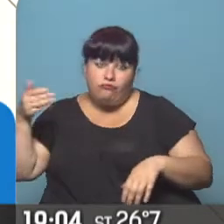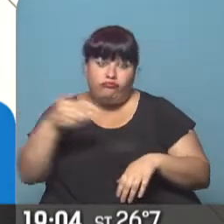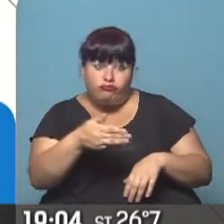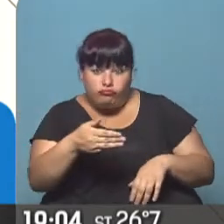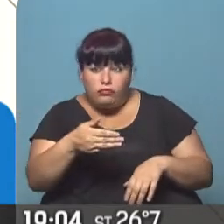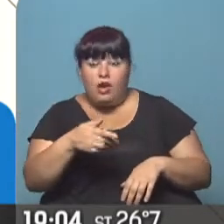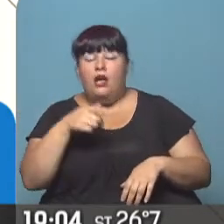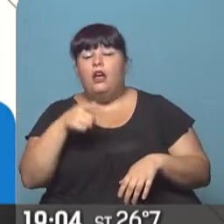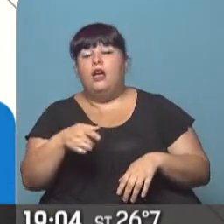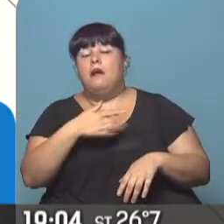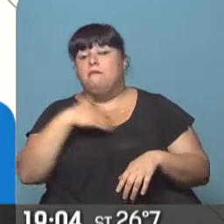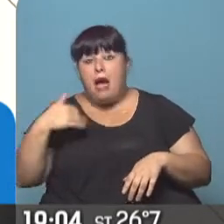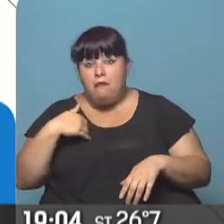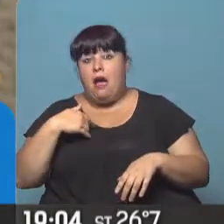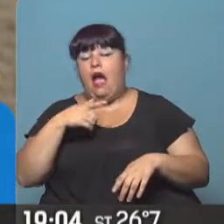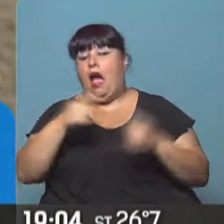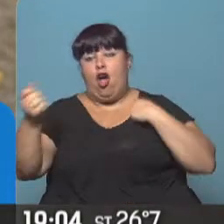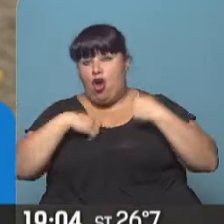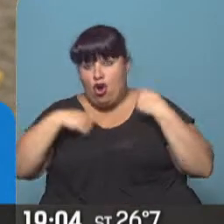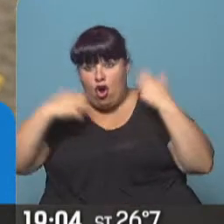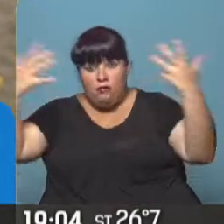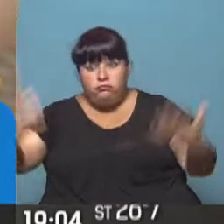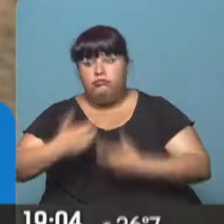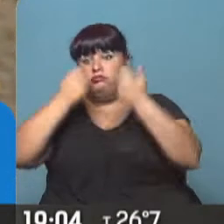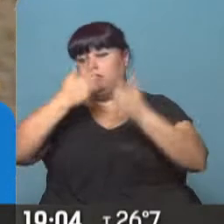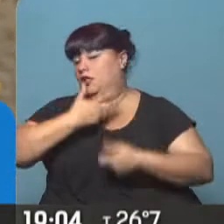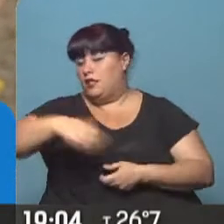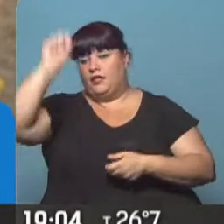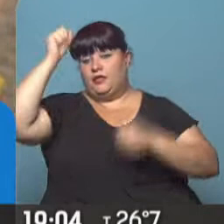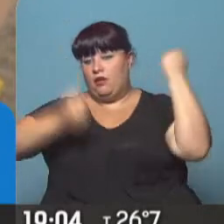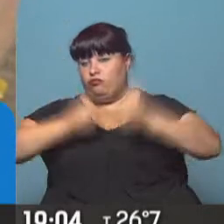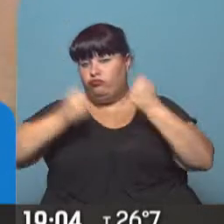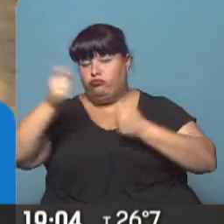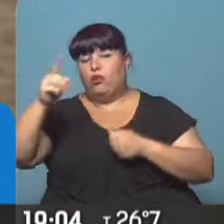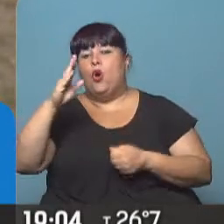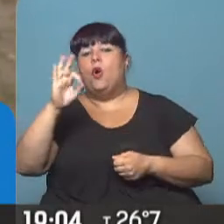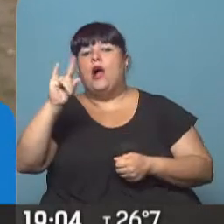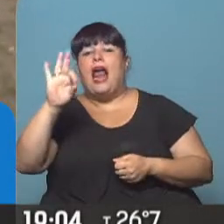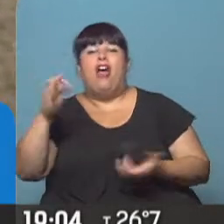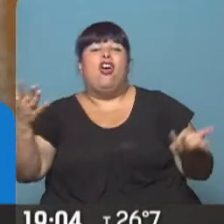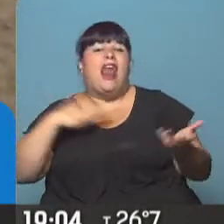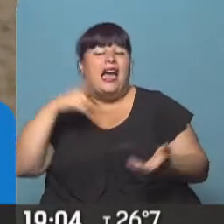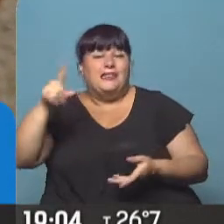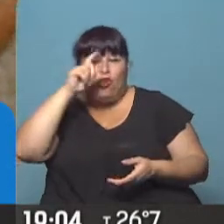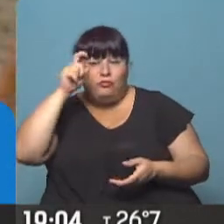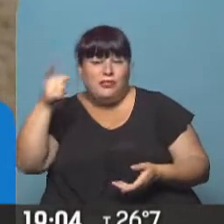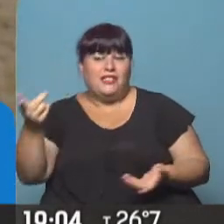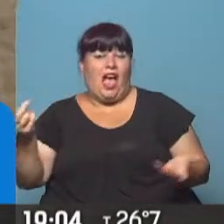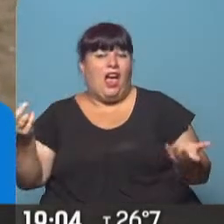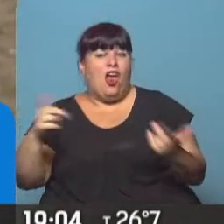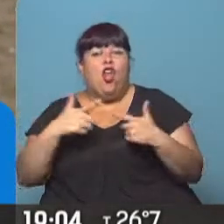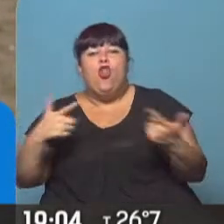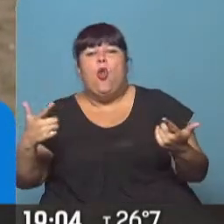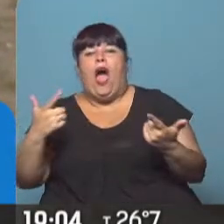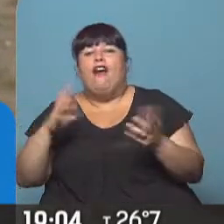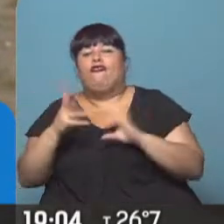y la madre corrieron y los levantaron y los llevaron al bocalandro pero lamentablemente el hospital no